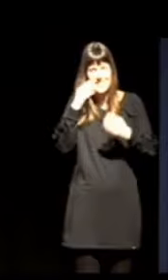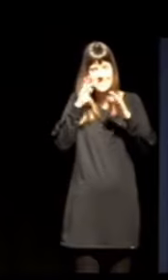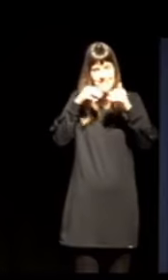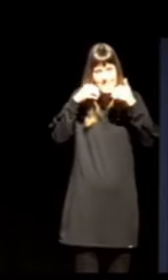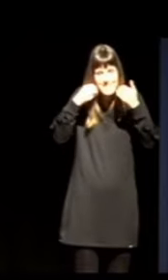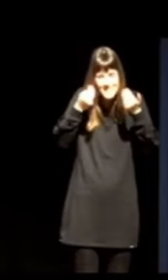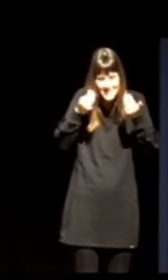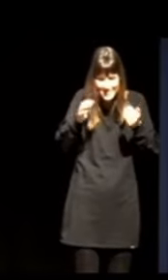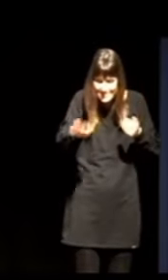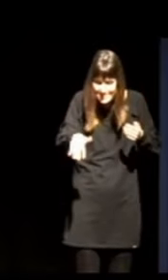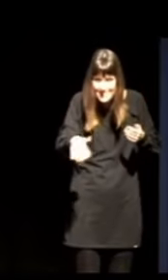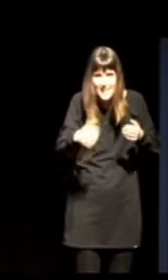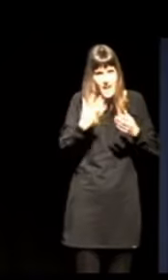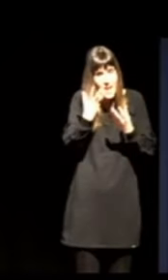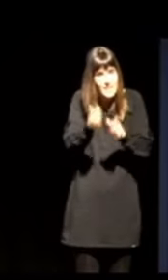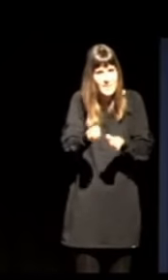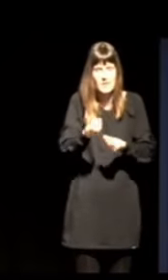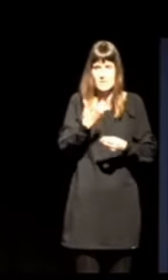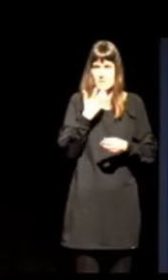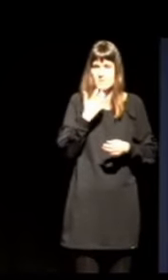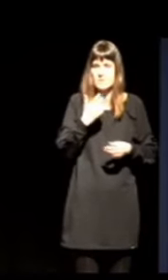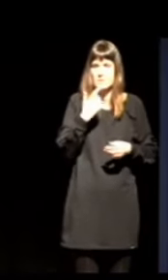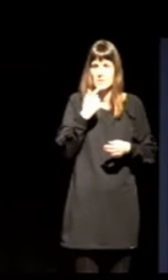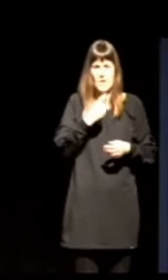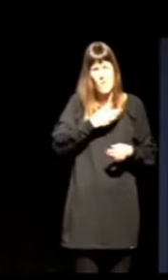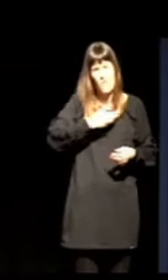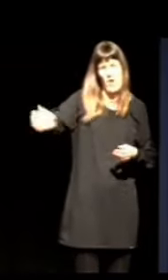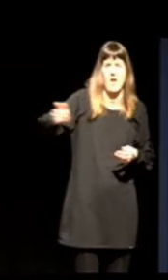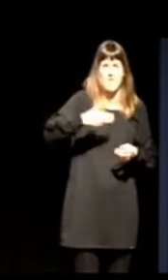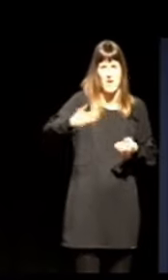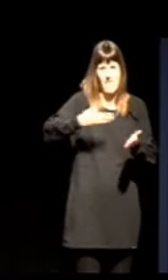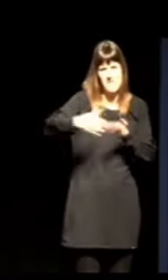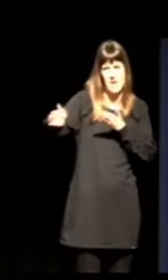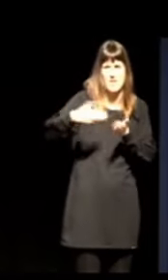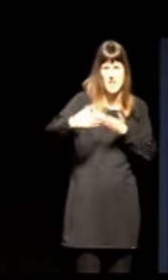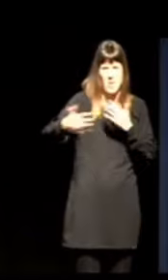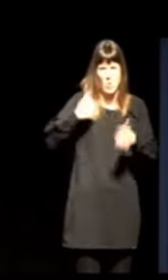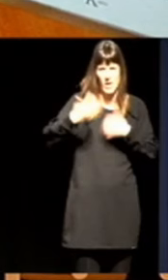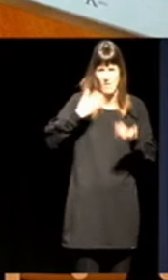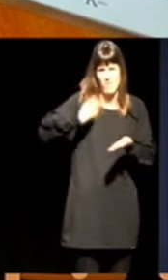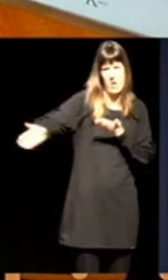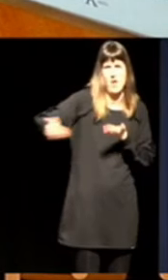cuerpo. Si yo le digo, fuera, vete, vete, me estás